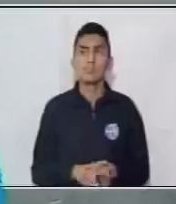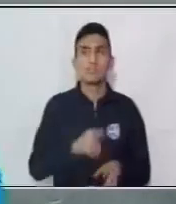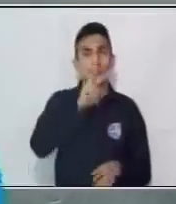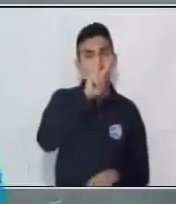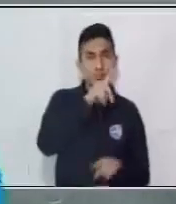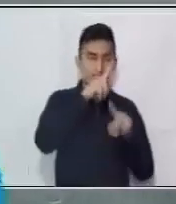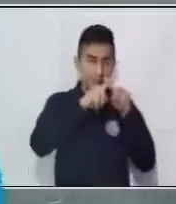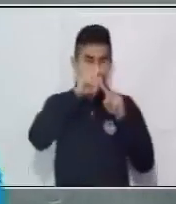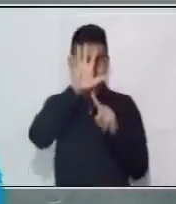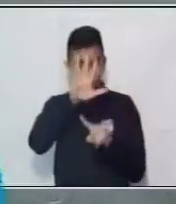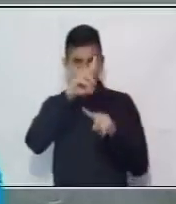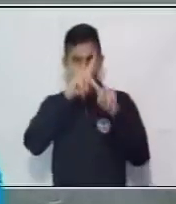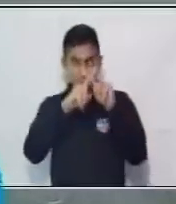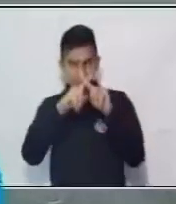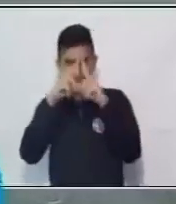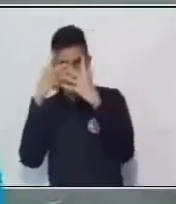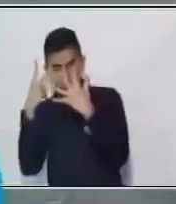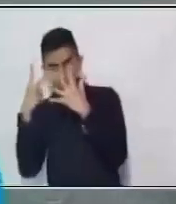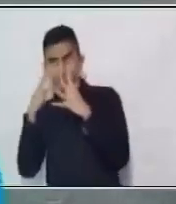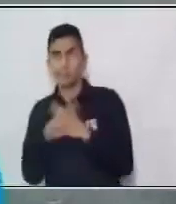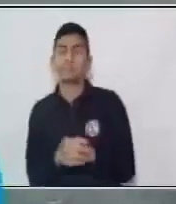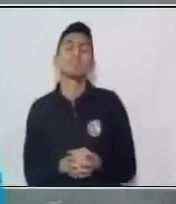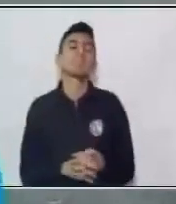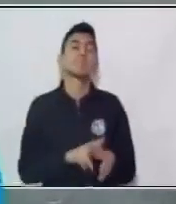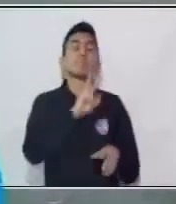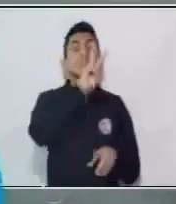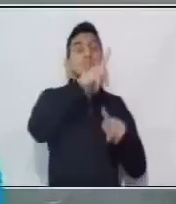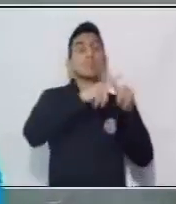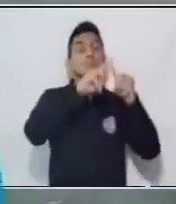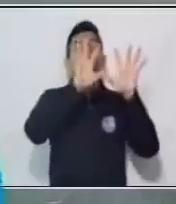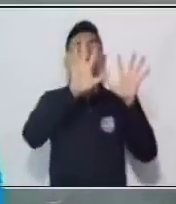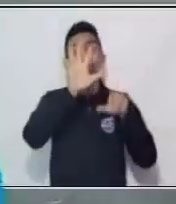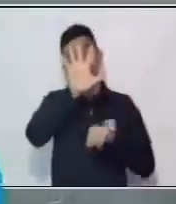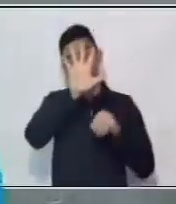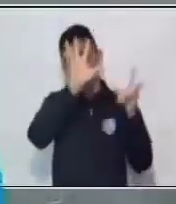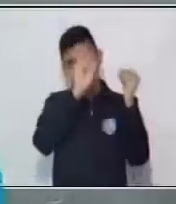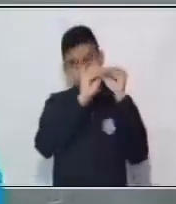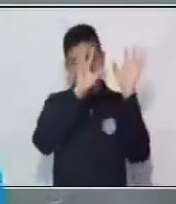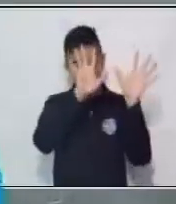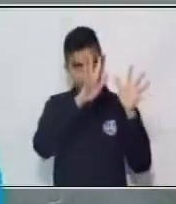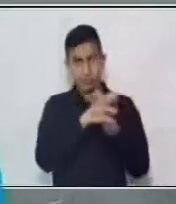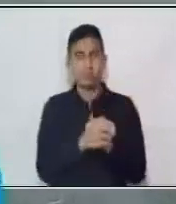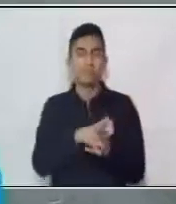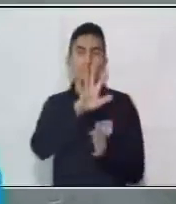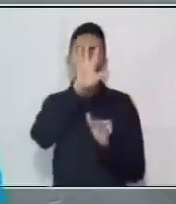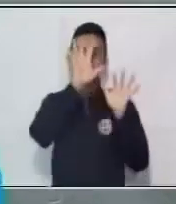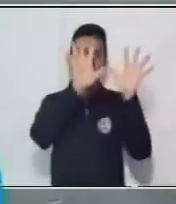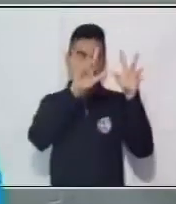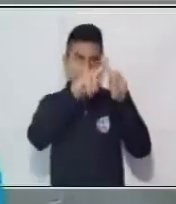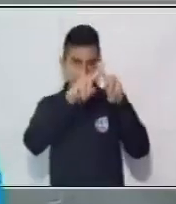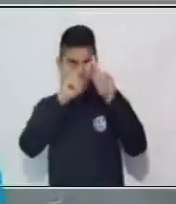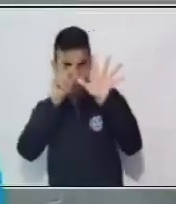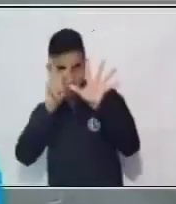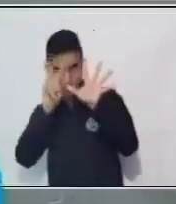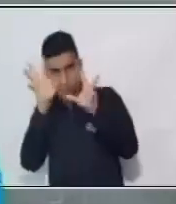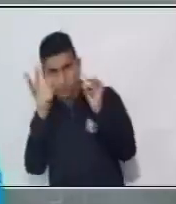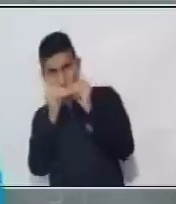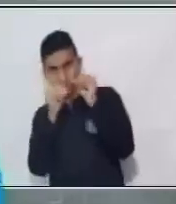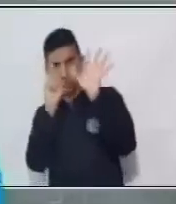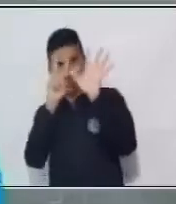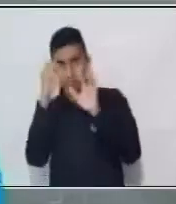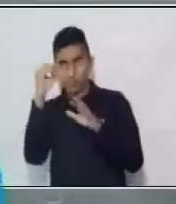2 por 5, 10. Y 10 por 7, 70.